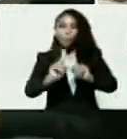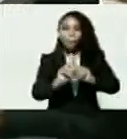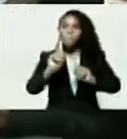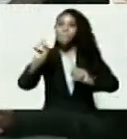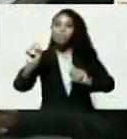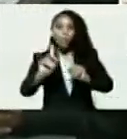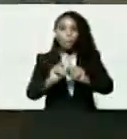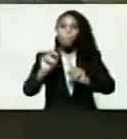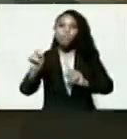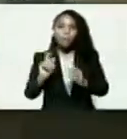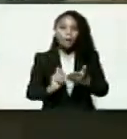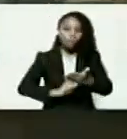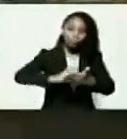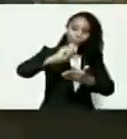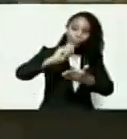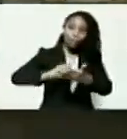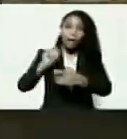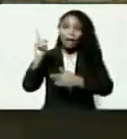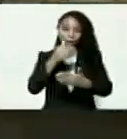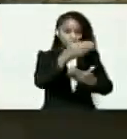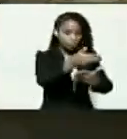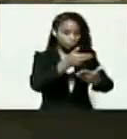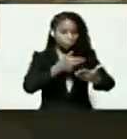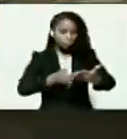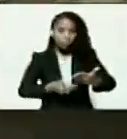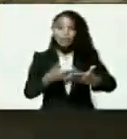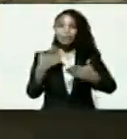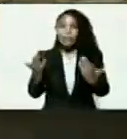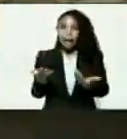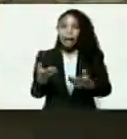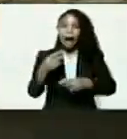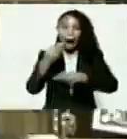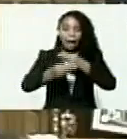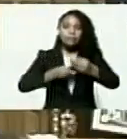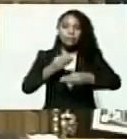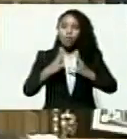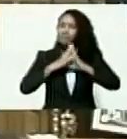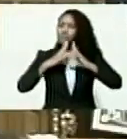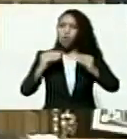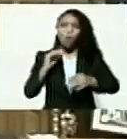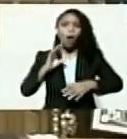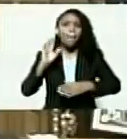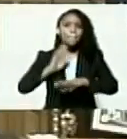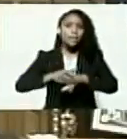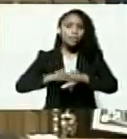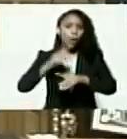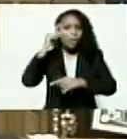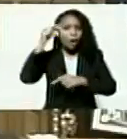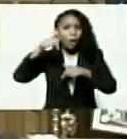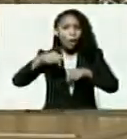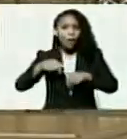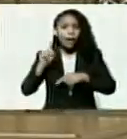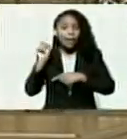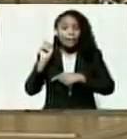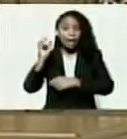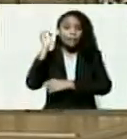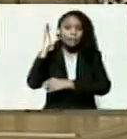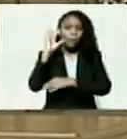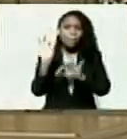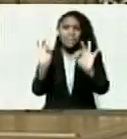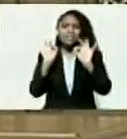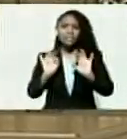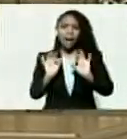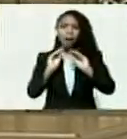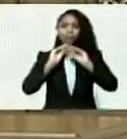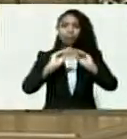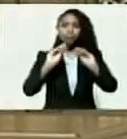rúbrica, refrendar esta acta que reza todo lo que ha sucedido el día de hoy en esta sesión especial